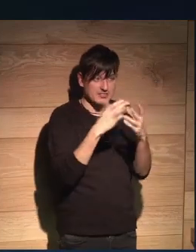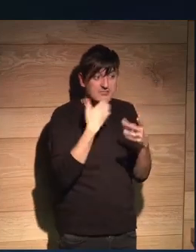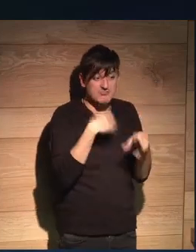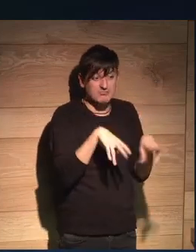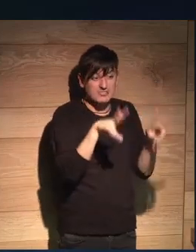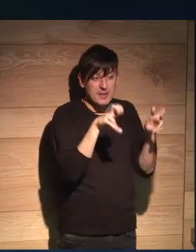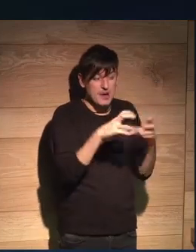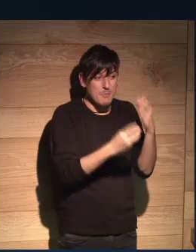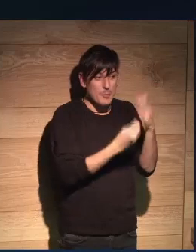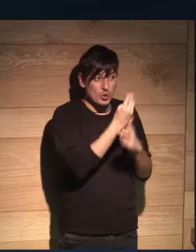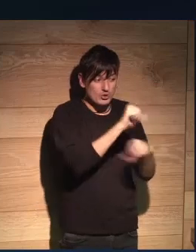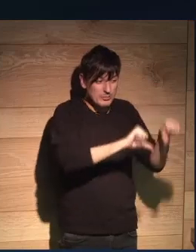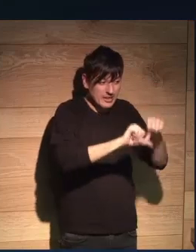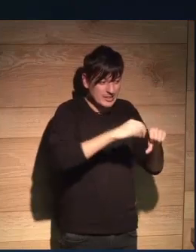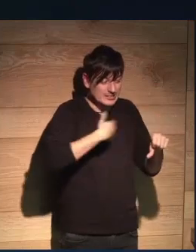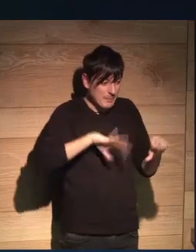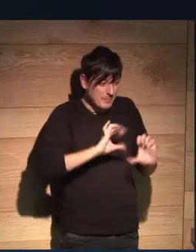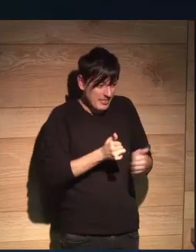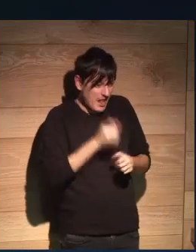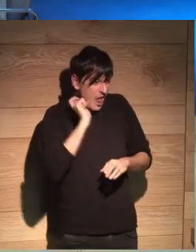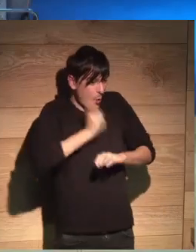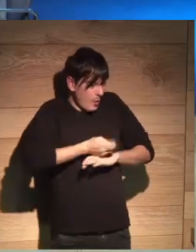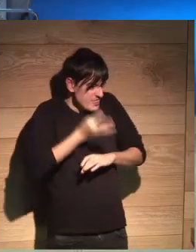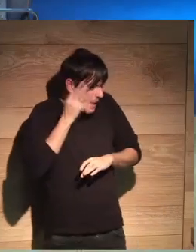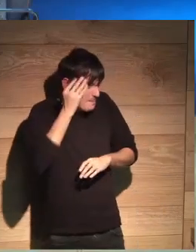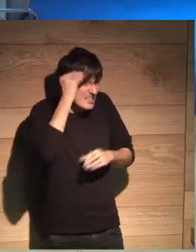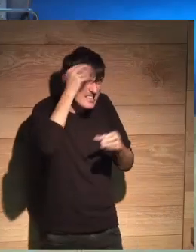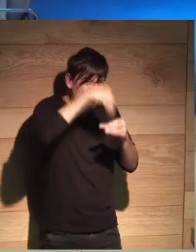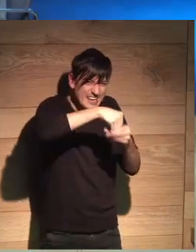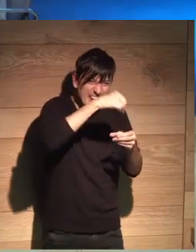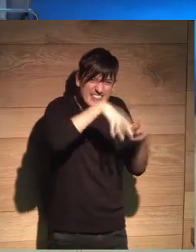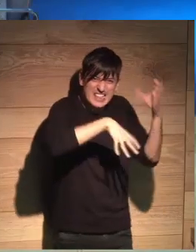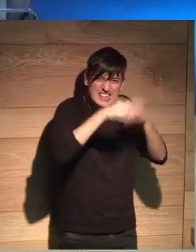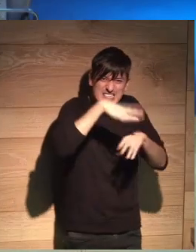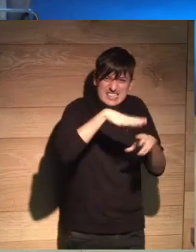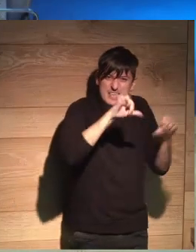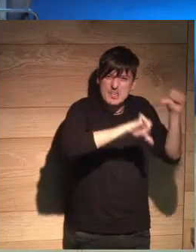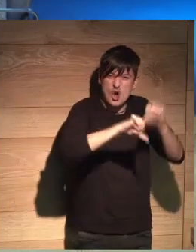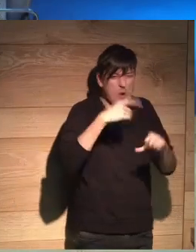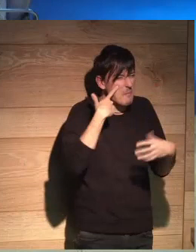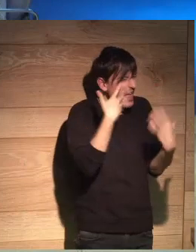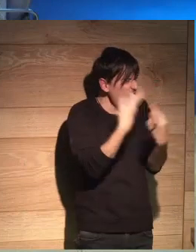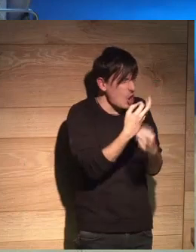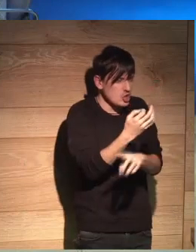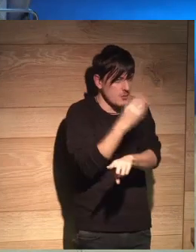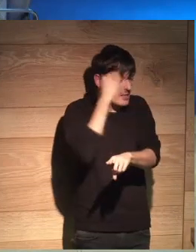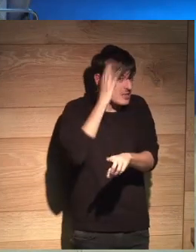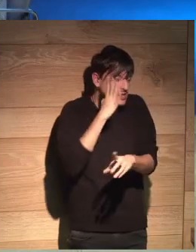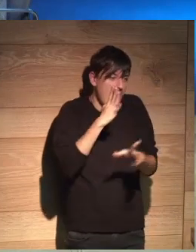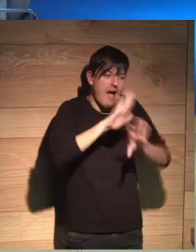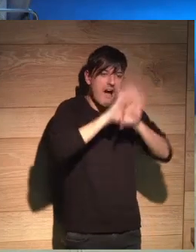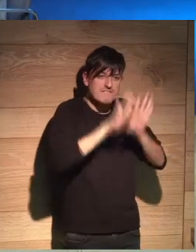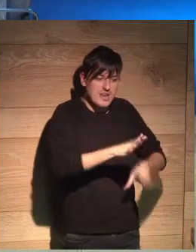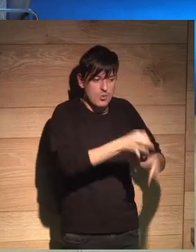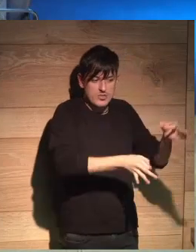productos químicos ya empezaba con la jueza pensando que son malos los ingredientes químicos y eso son peligrosísimos, mal iba a salir el juicio. Y entonces yo